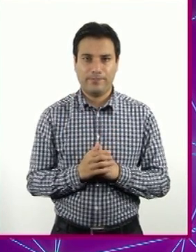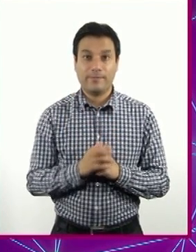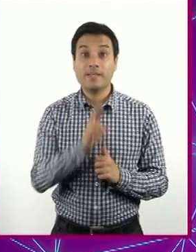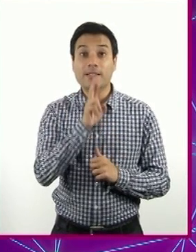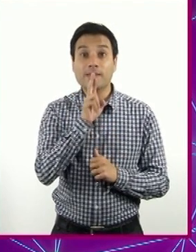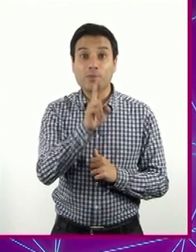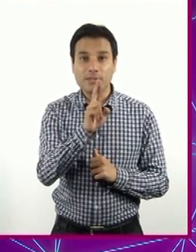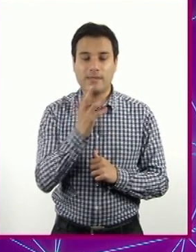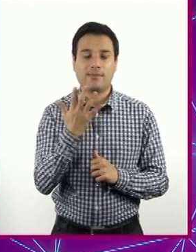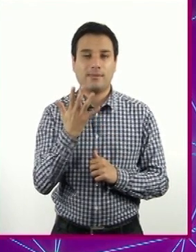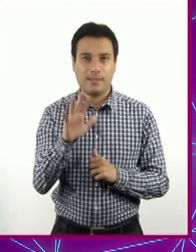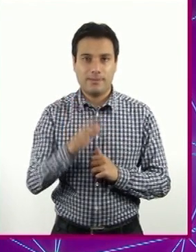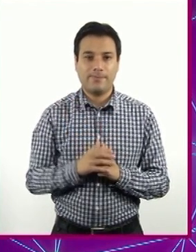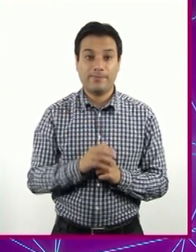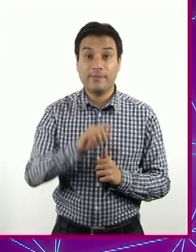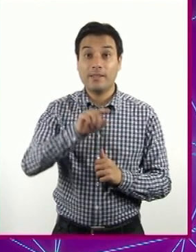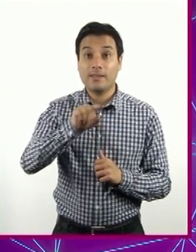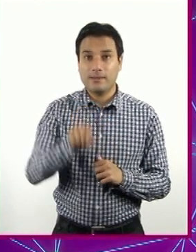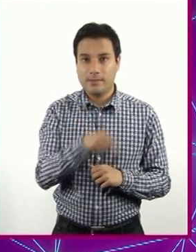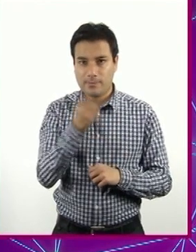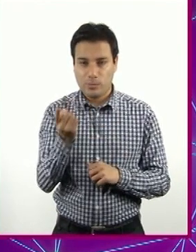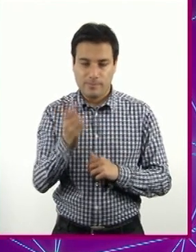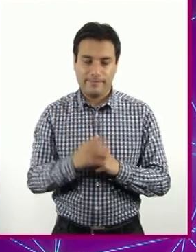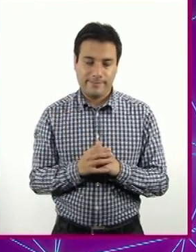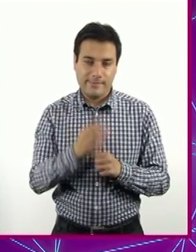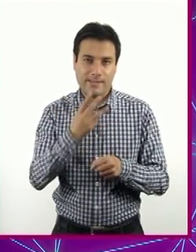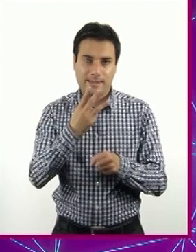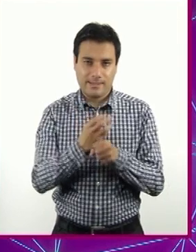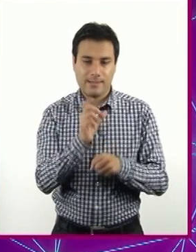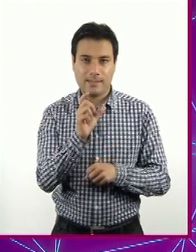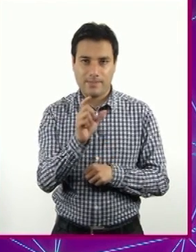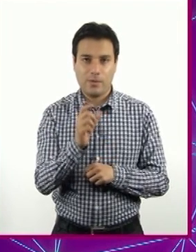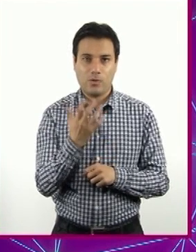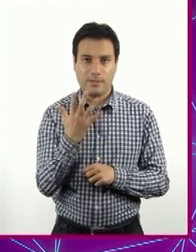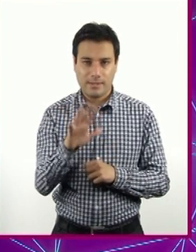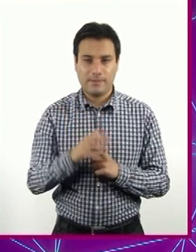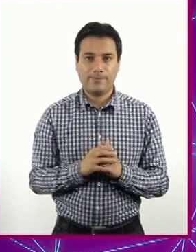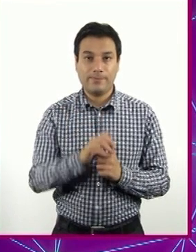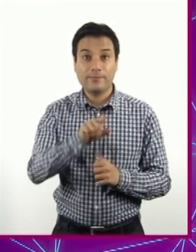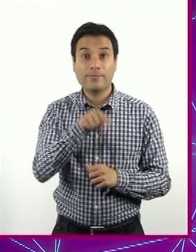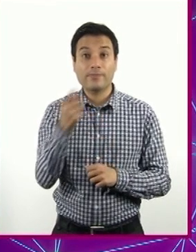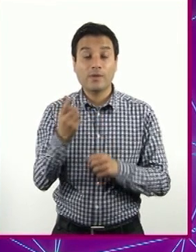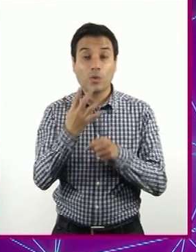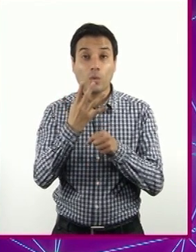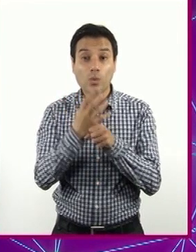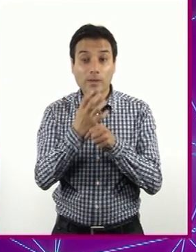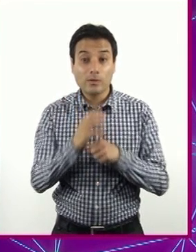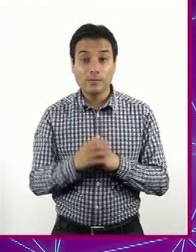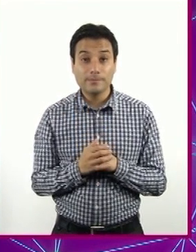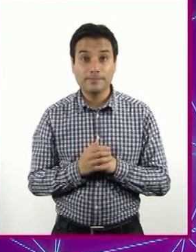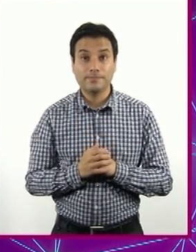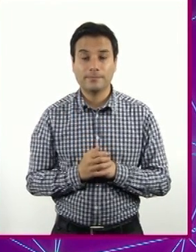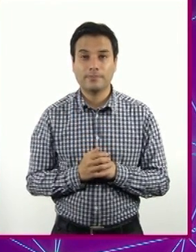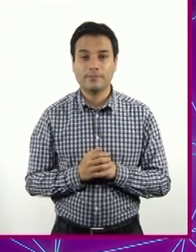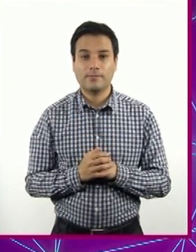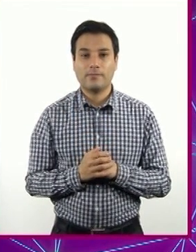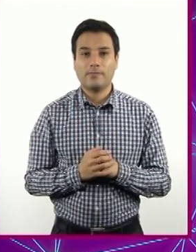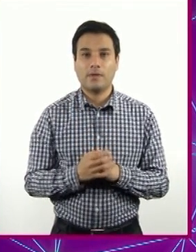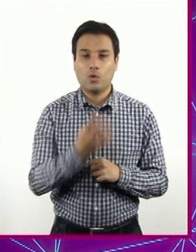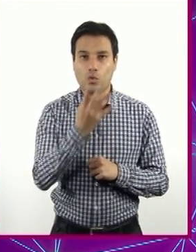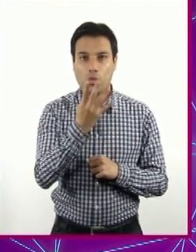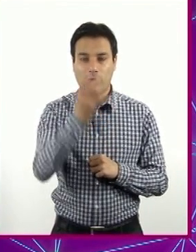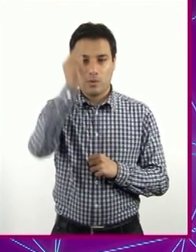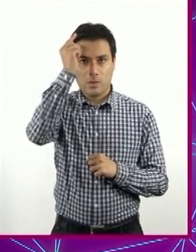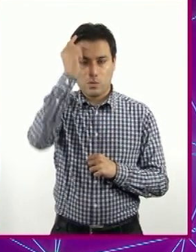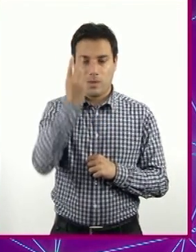10. El tercer término de la sucesión es 10. Para el cuarto término de la sucesión nos queda 4 al cuadrado